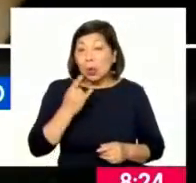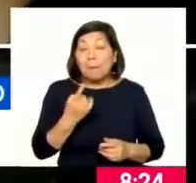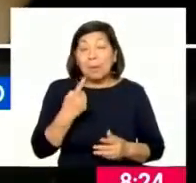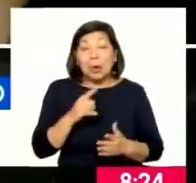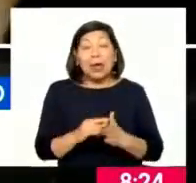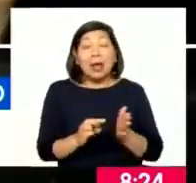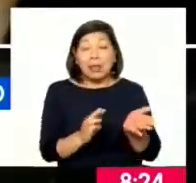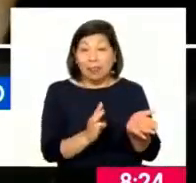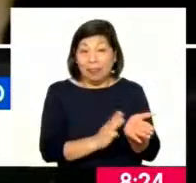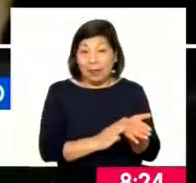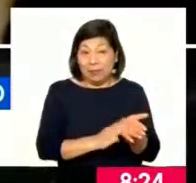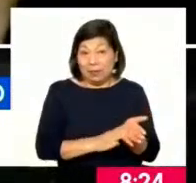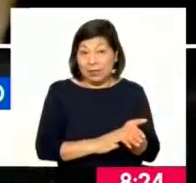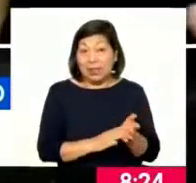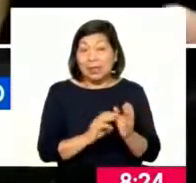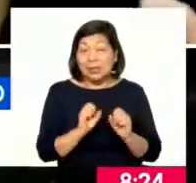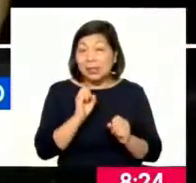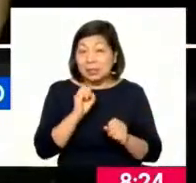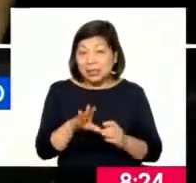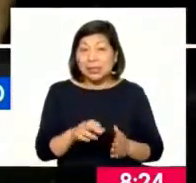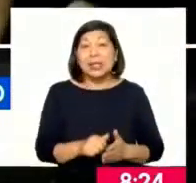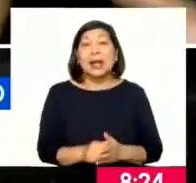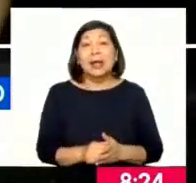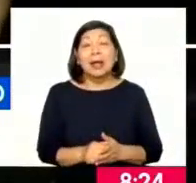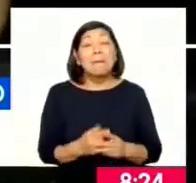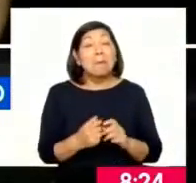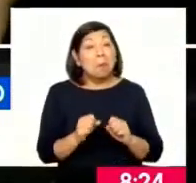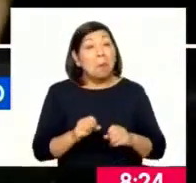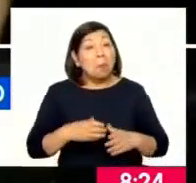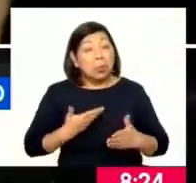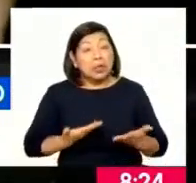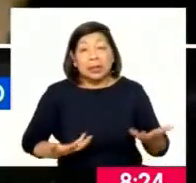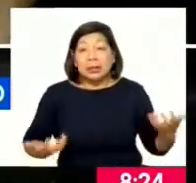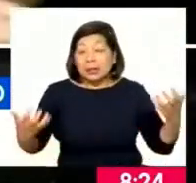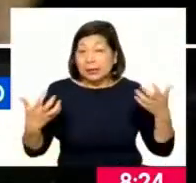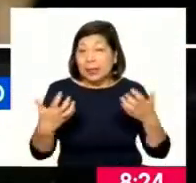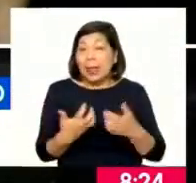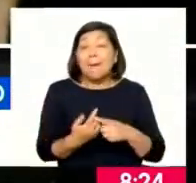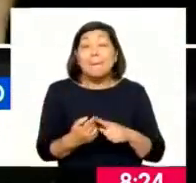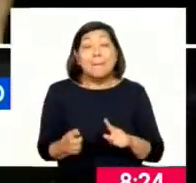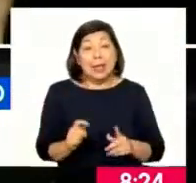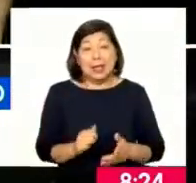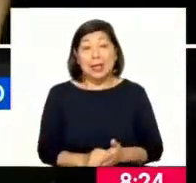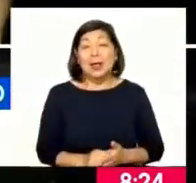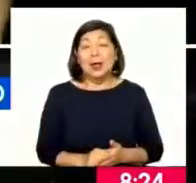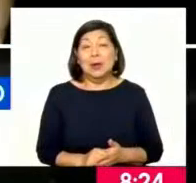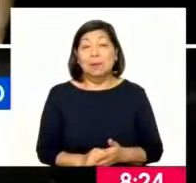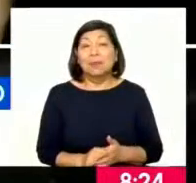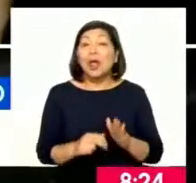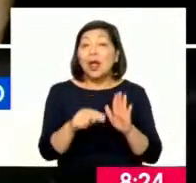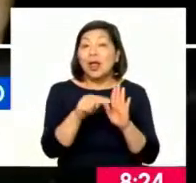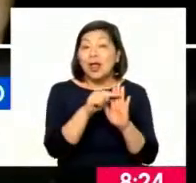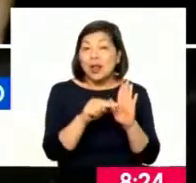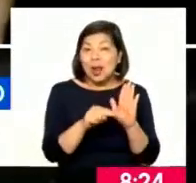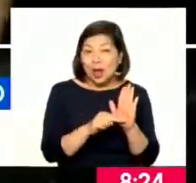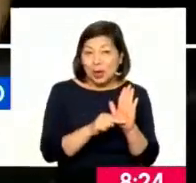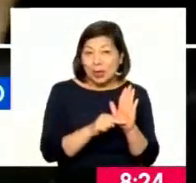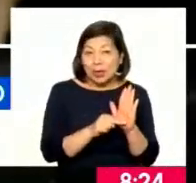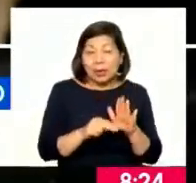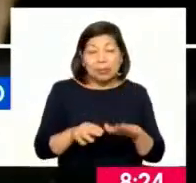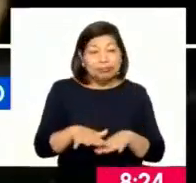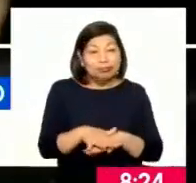eso la Defensoría del Pueblo ha planteado que se hagan los ajustes de tal manera que se puedan articular. Pero además, las normas que regulan el